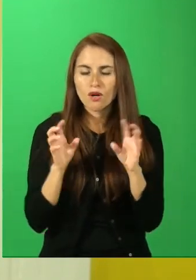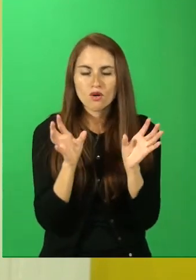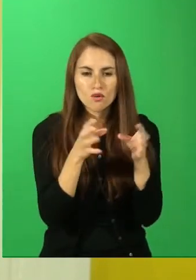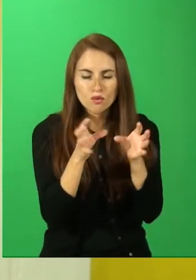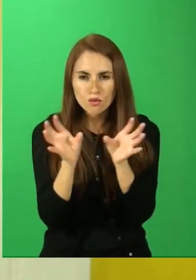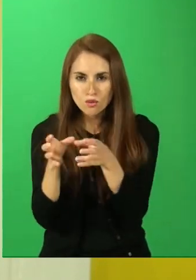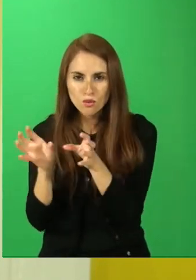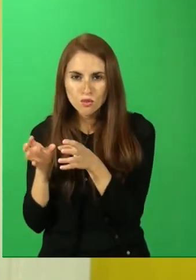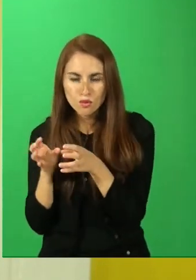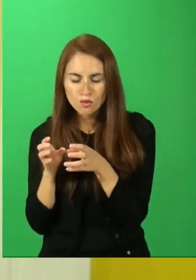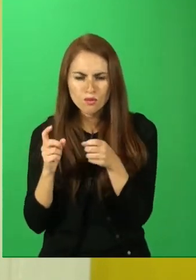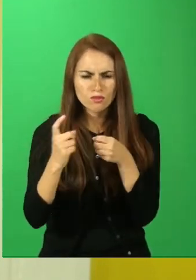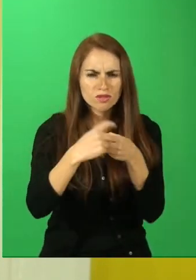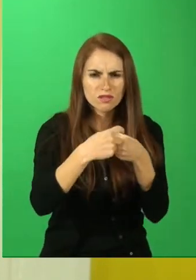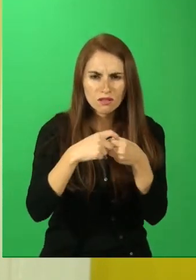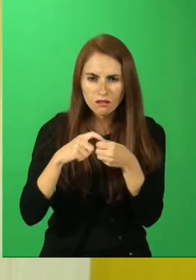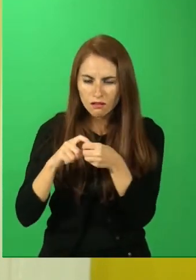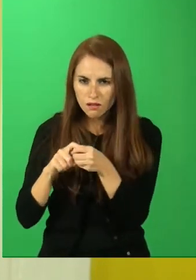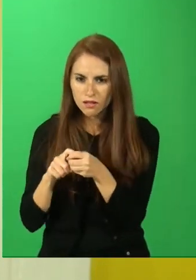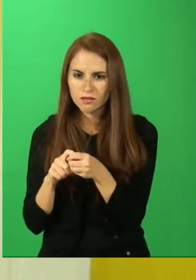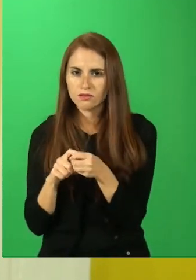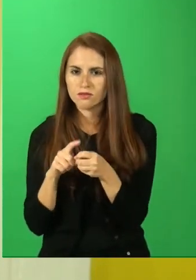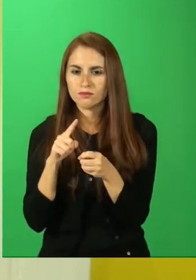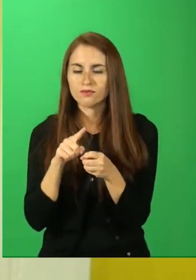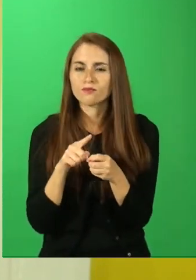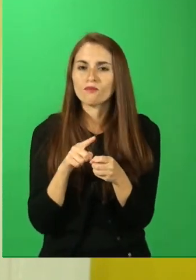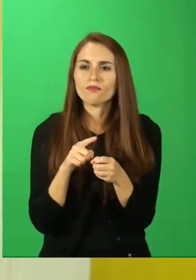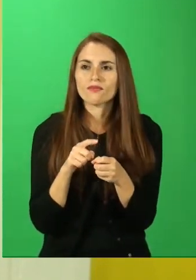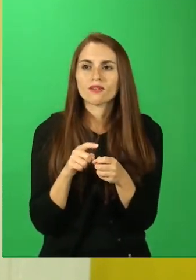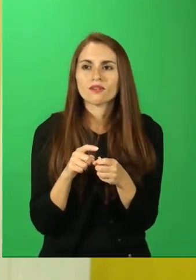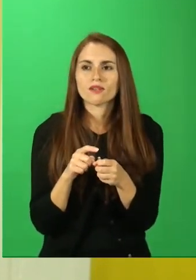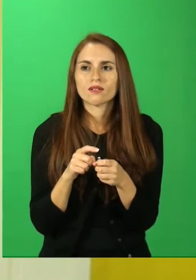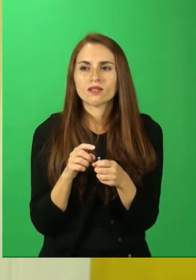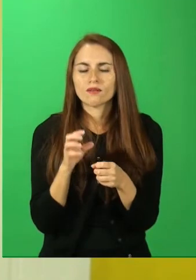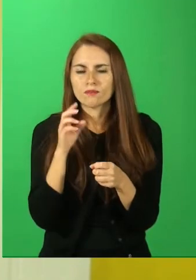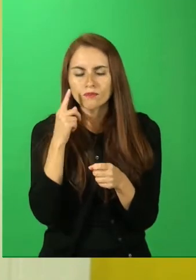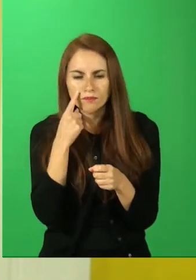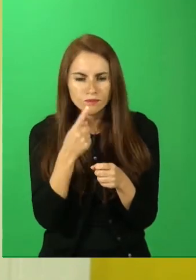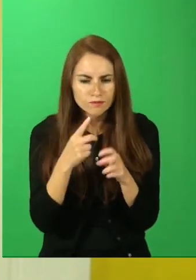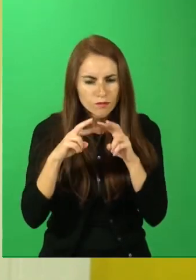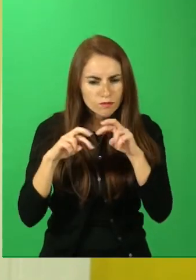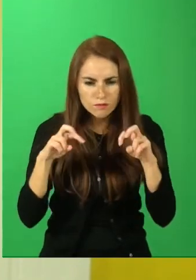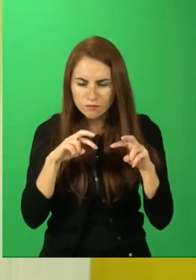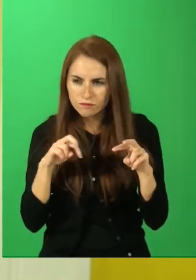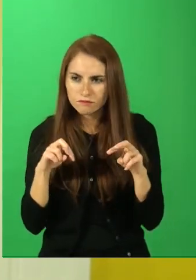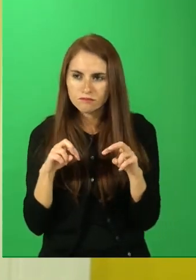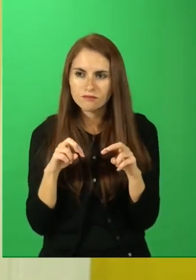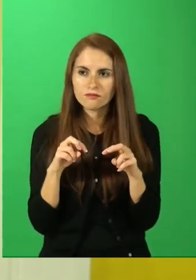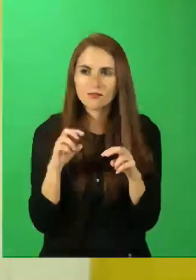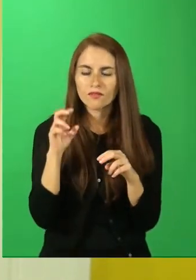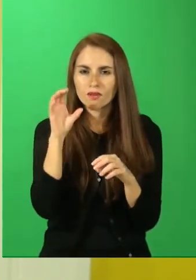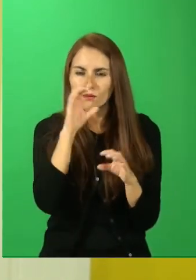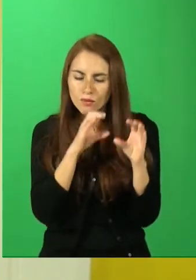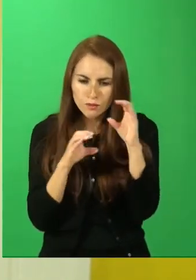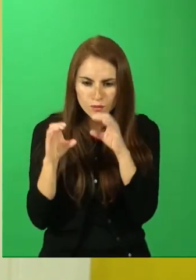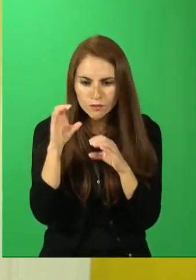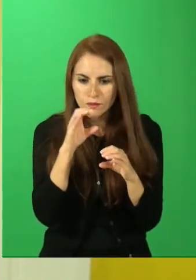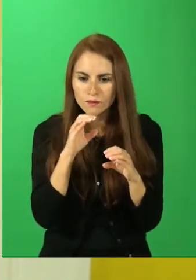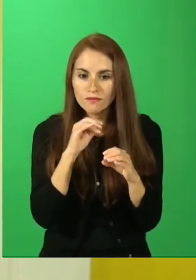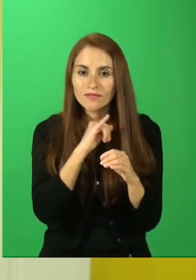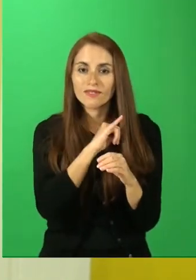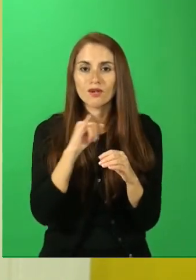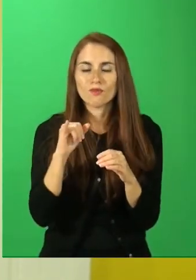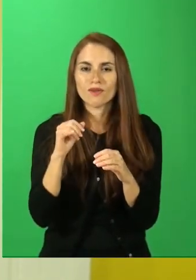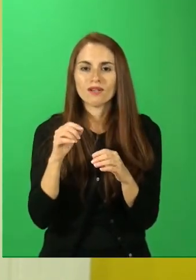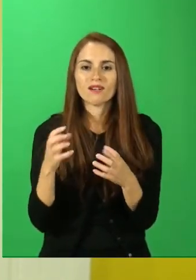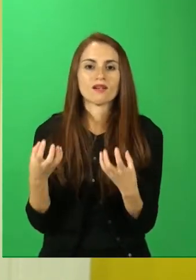grupos, sindicatos de izquierda. Comenzó a delatarlos, comenzó a investigarlos y de a poco comenzó a escalar